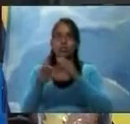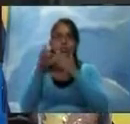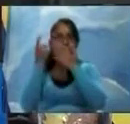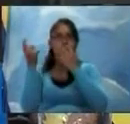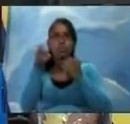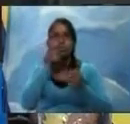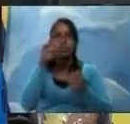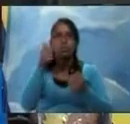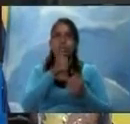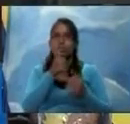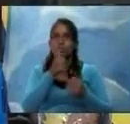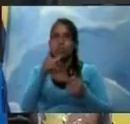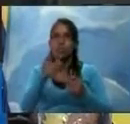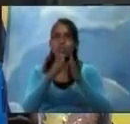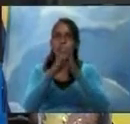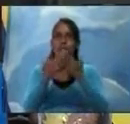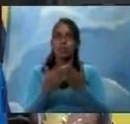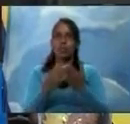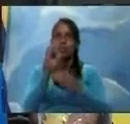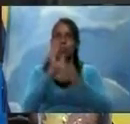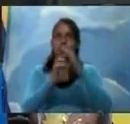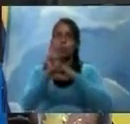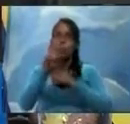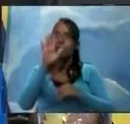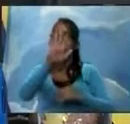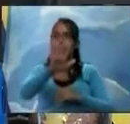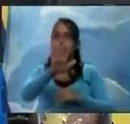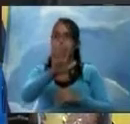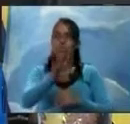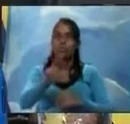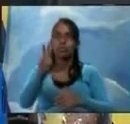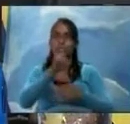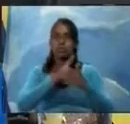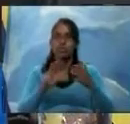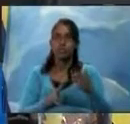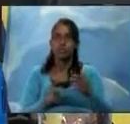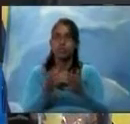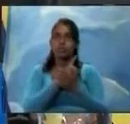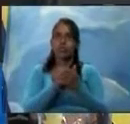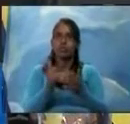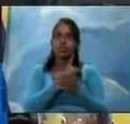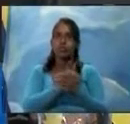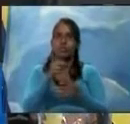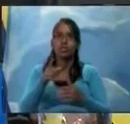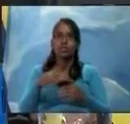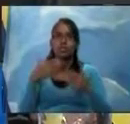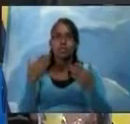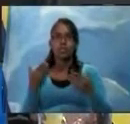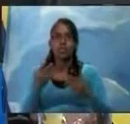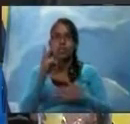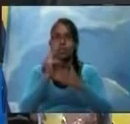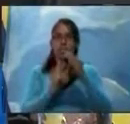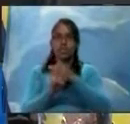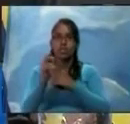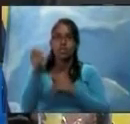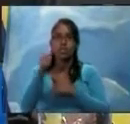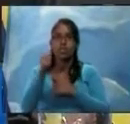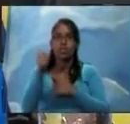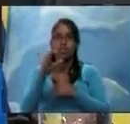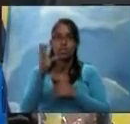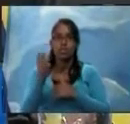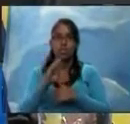y ábrala en Mateo, capítulo 25. Leeremos la lección desde el versículo